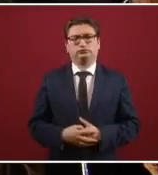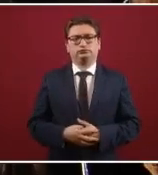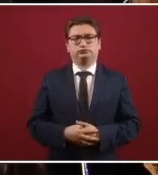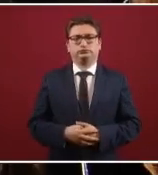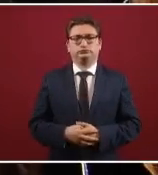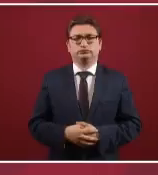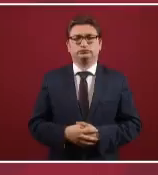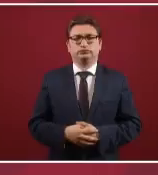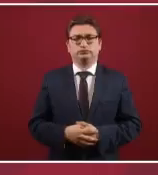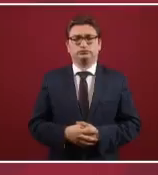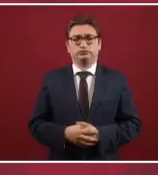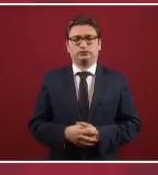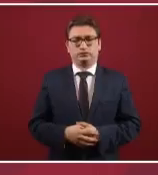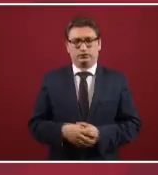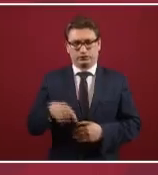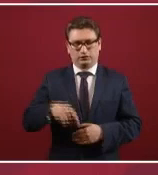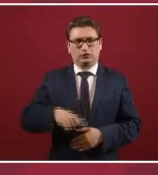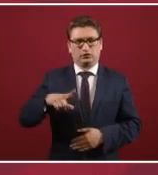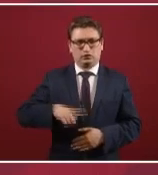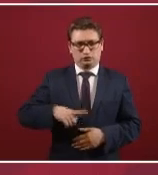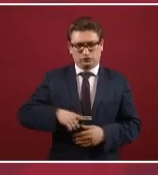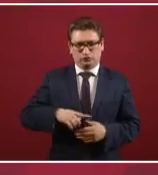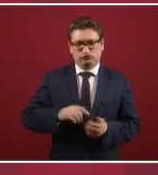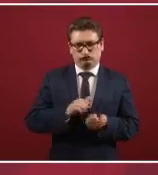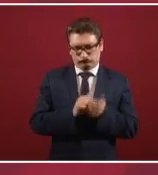y esta es la cuarta transformación